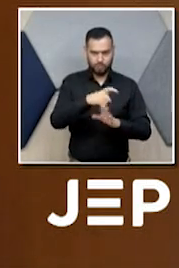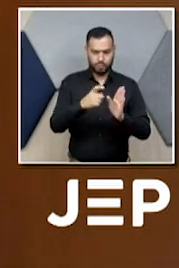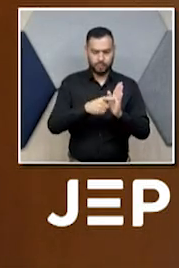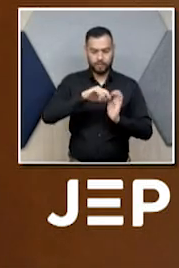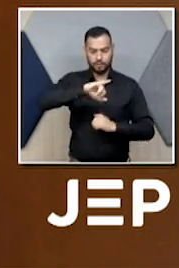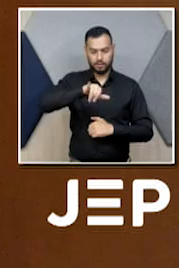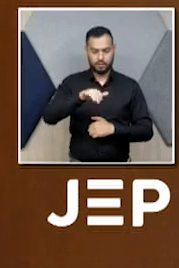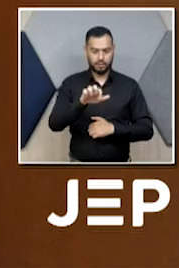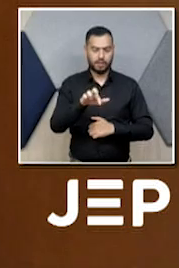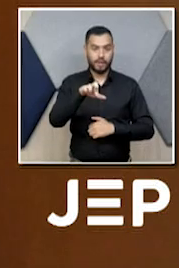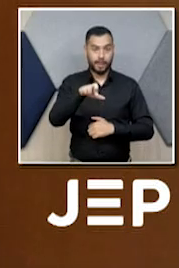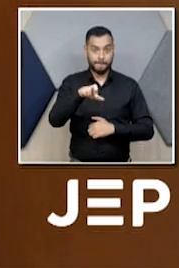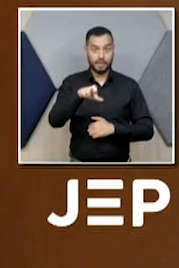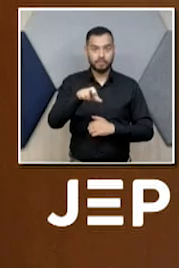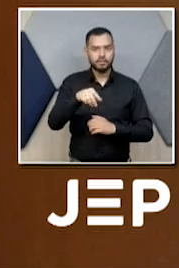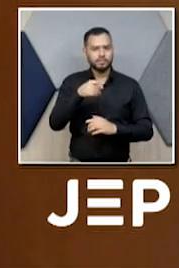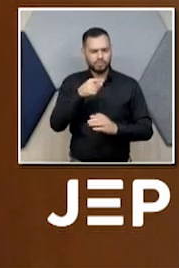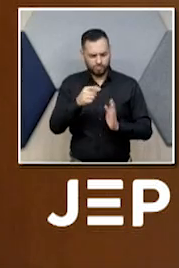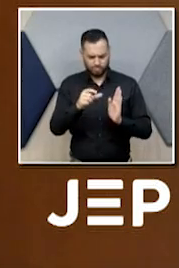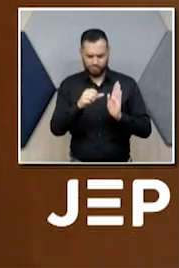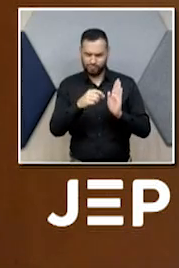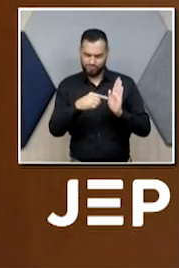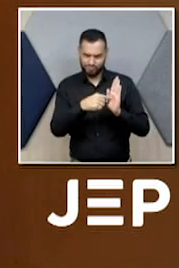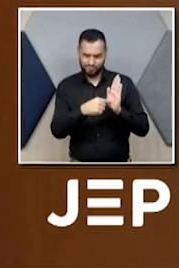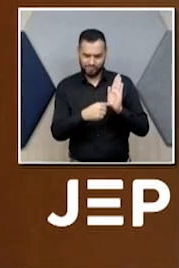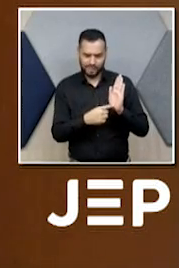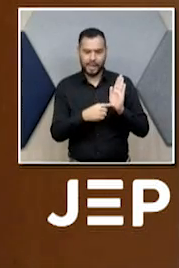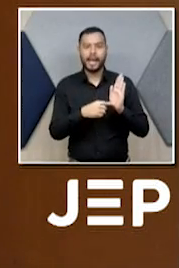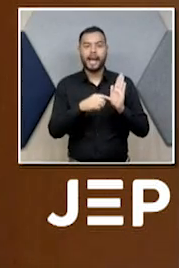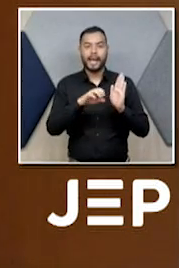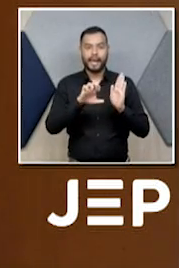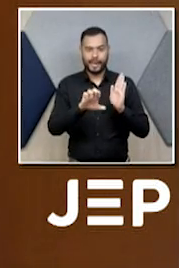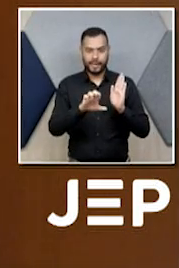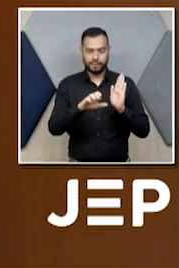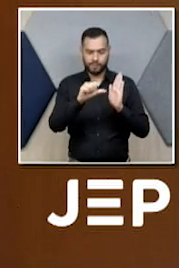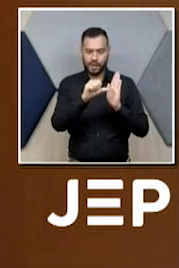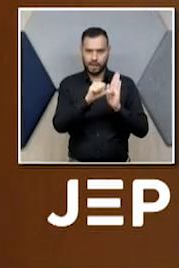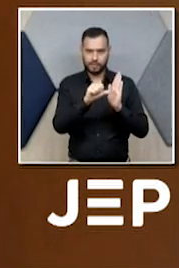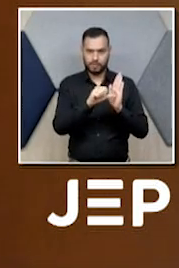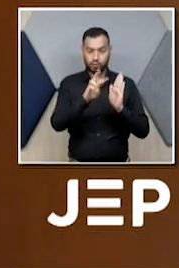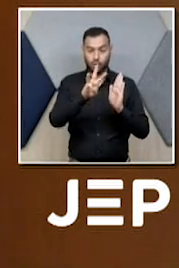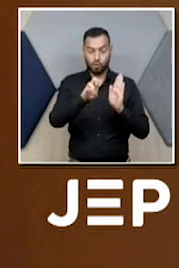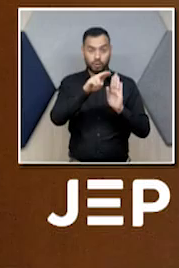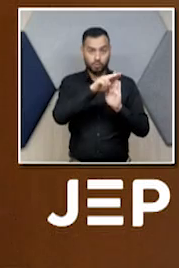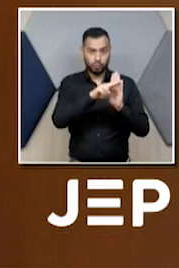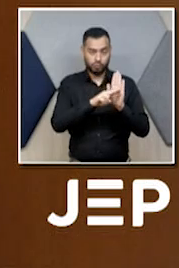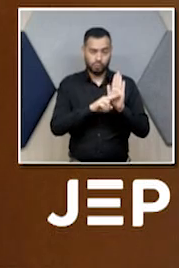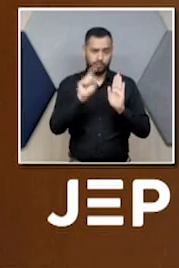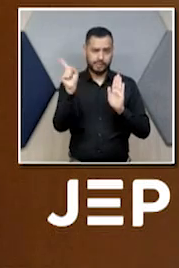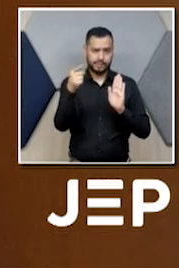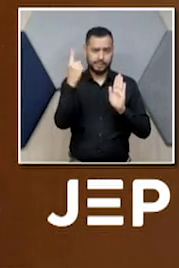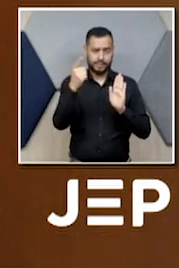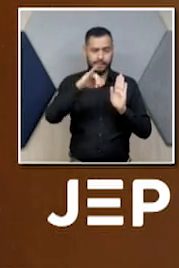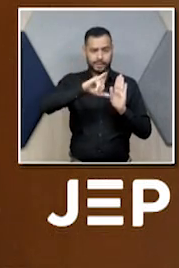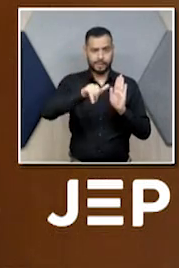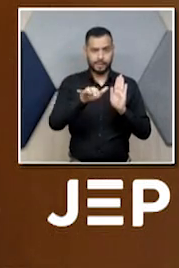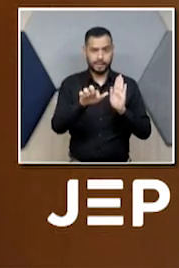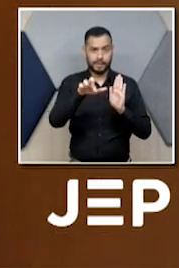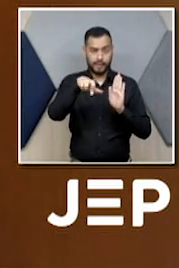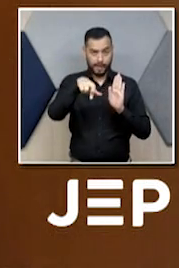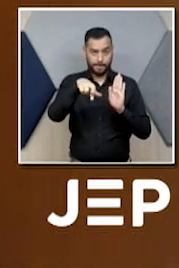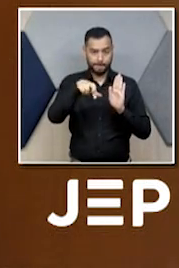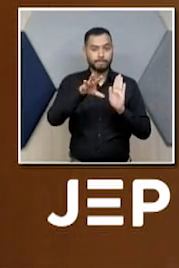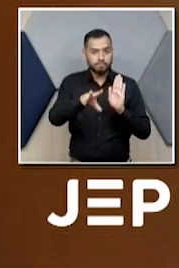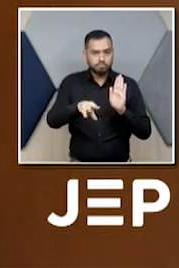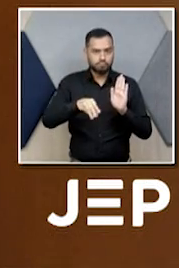dispuesto en el literal E del artículo 8 del Reglamento General de la Jurisdicción, ha adoptado mediante